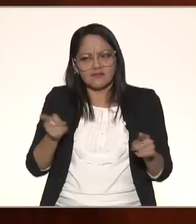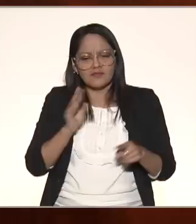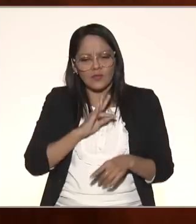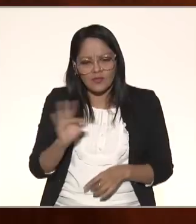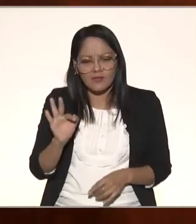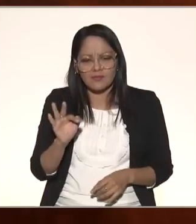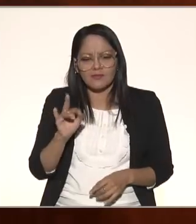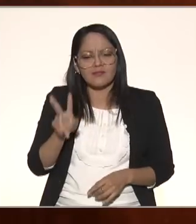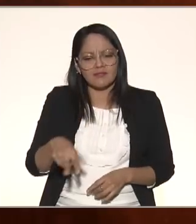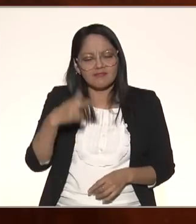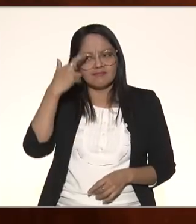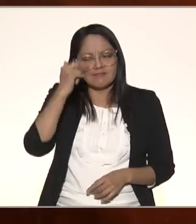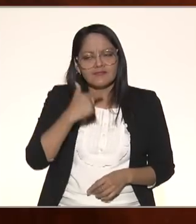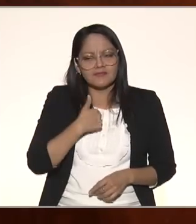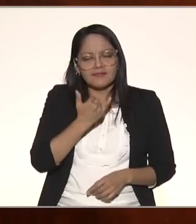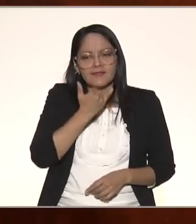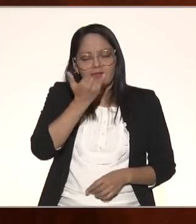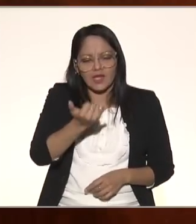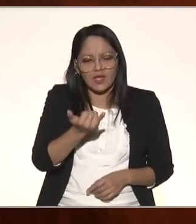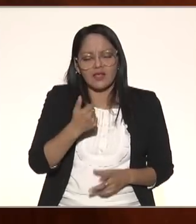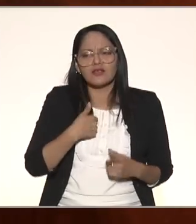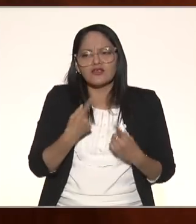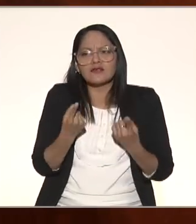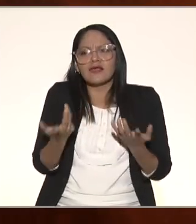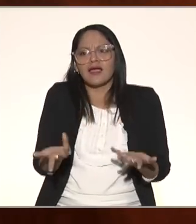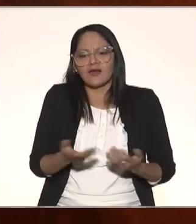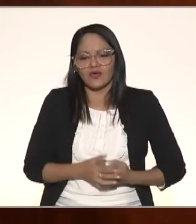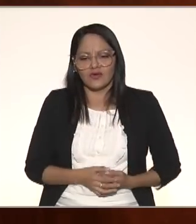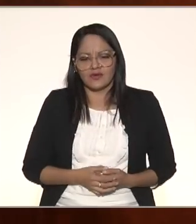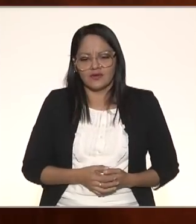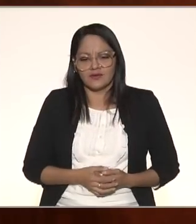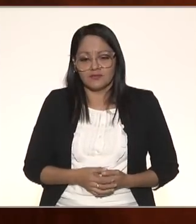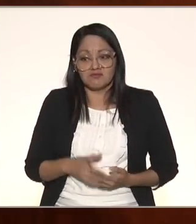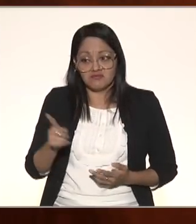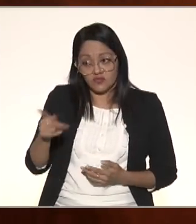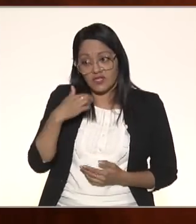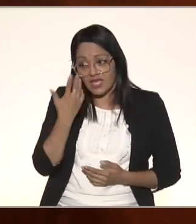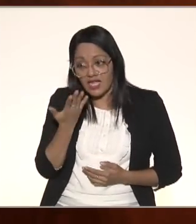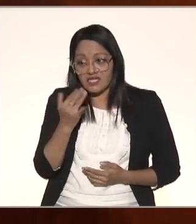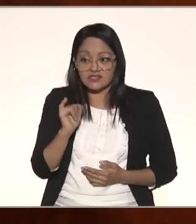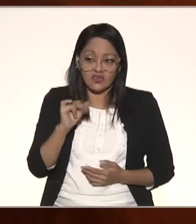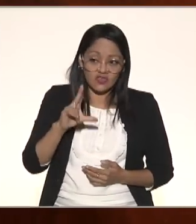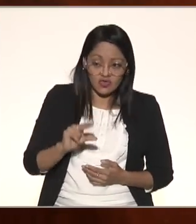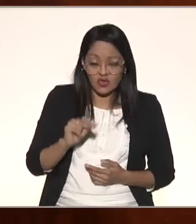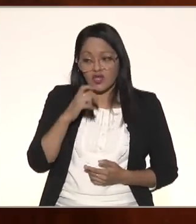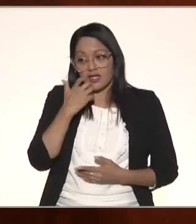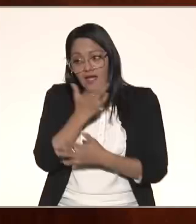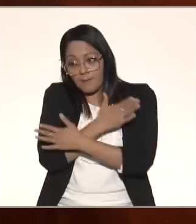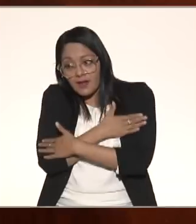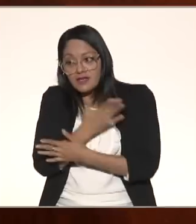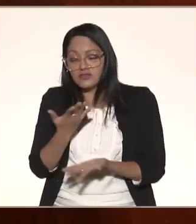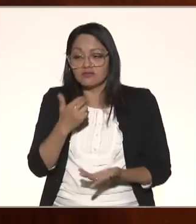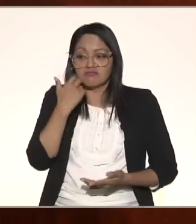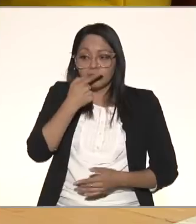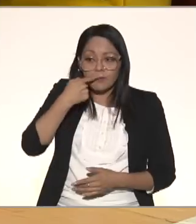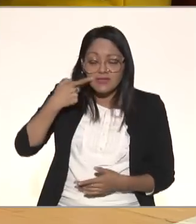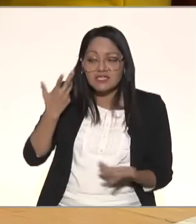si me equivoqué ahí ¿qué hacemos? ¿quieres? ¿no quieres? ¿quieres un abrazo? ¿quieres besos?